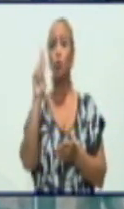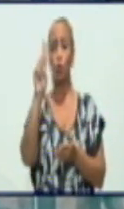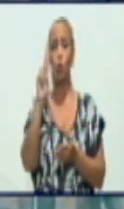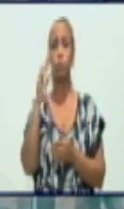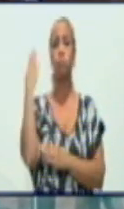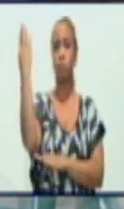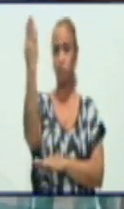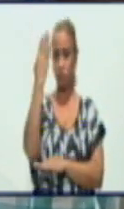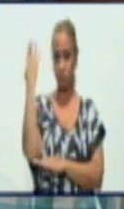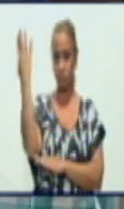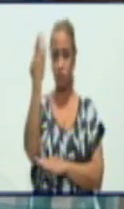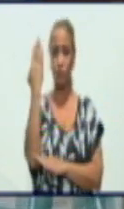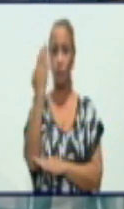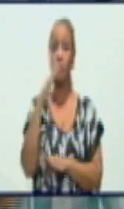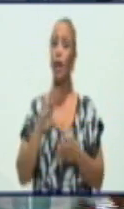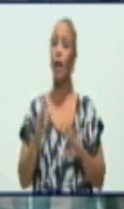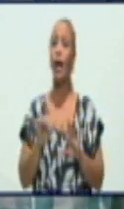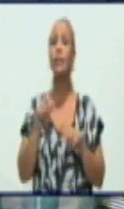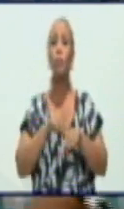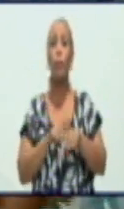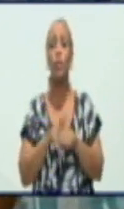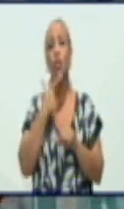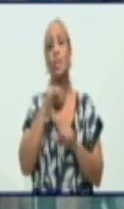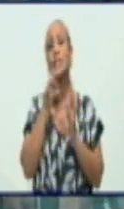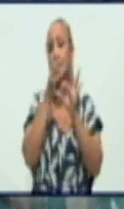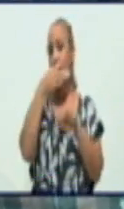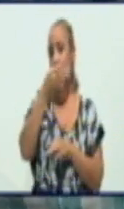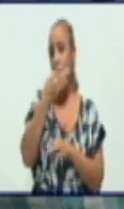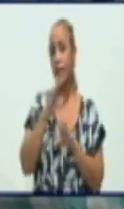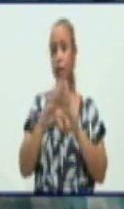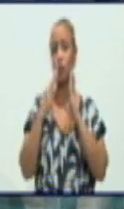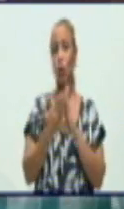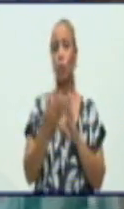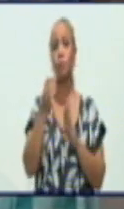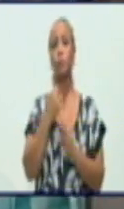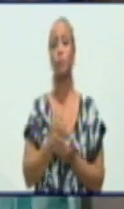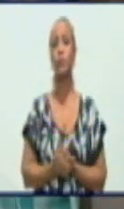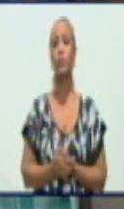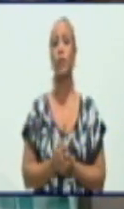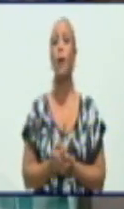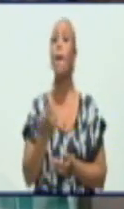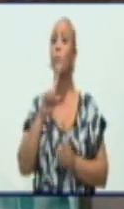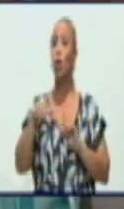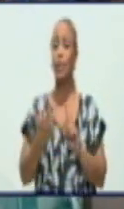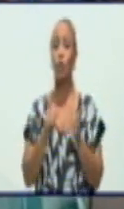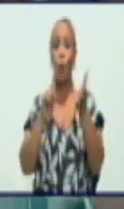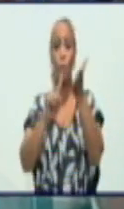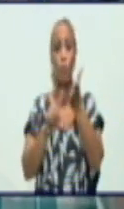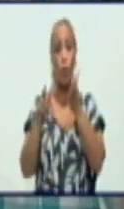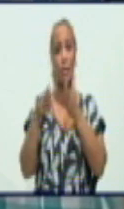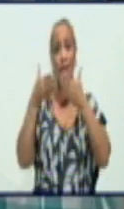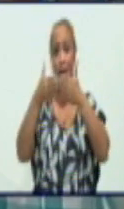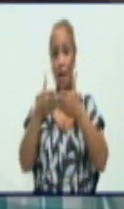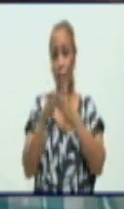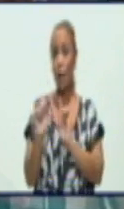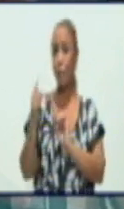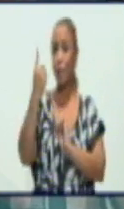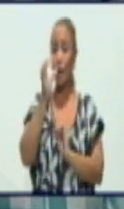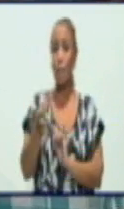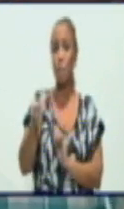se manejan todos los modelos nacionales e internacionales por lo tanto drama es la primera que va a sufrir los embates del actor